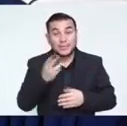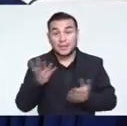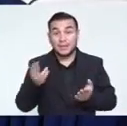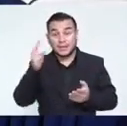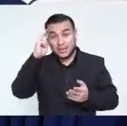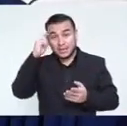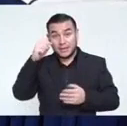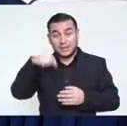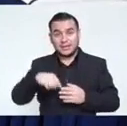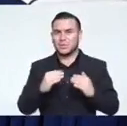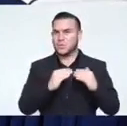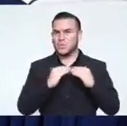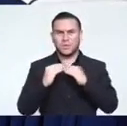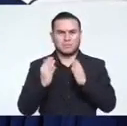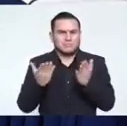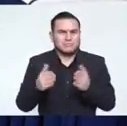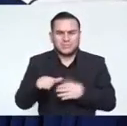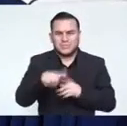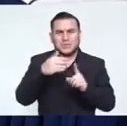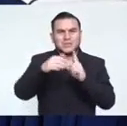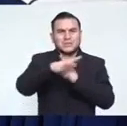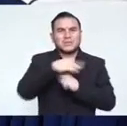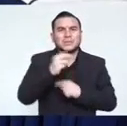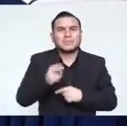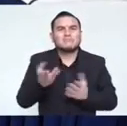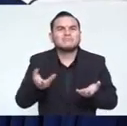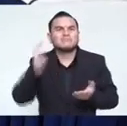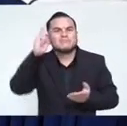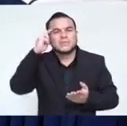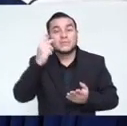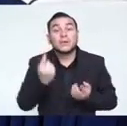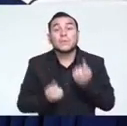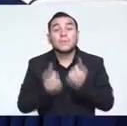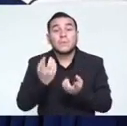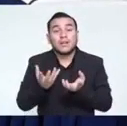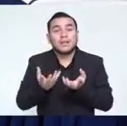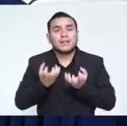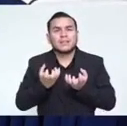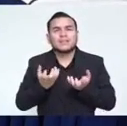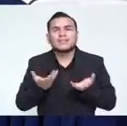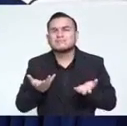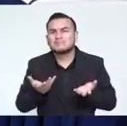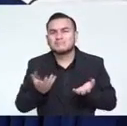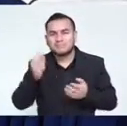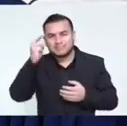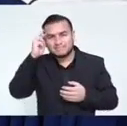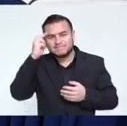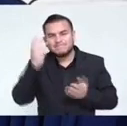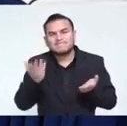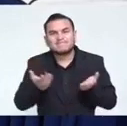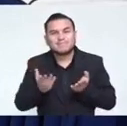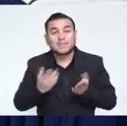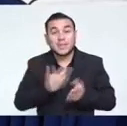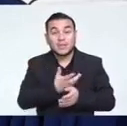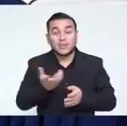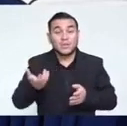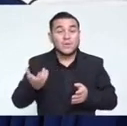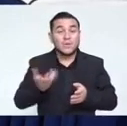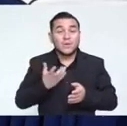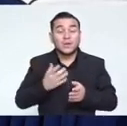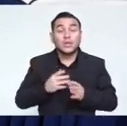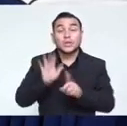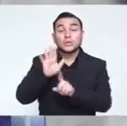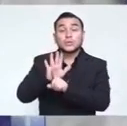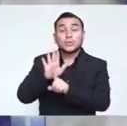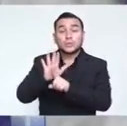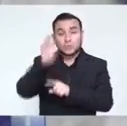más validez que aquí. O sea, no entiendo qué es lo que ellos pretenden decir. Es simple y sencillamente es esa agenda que ellos